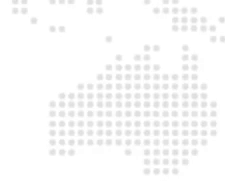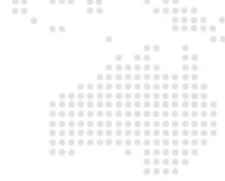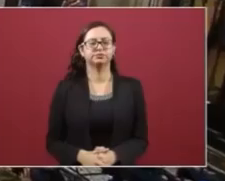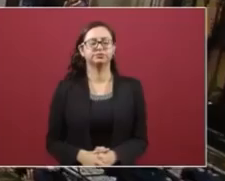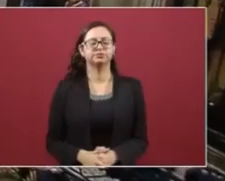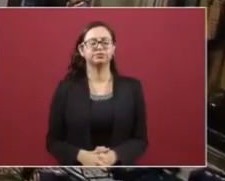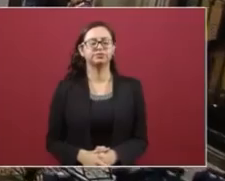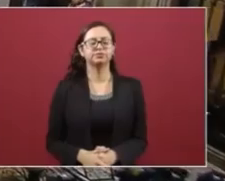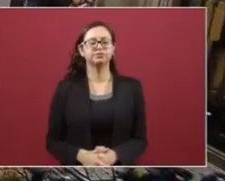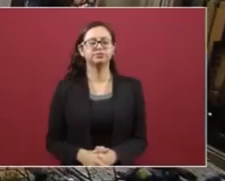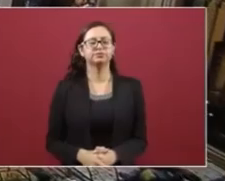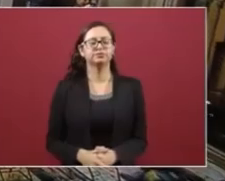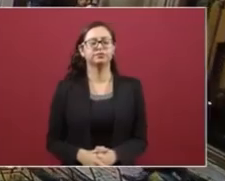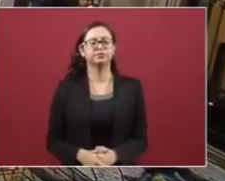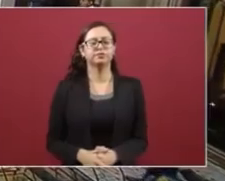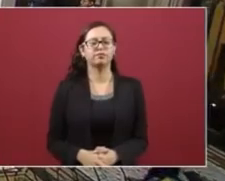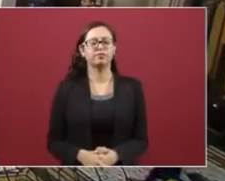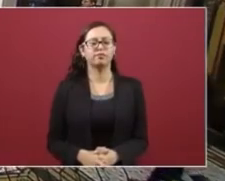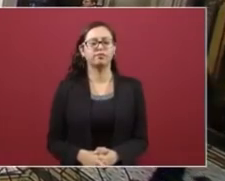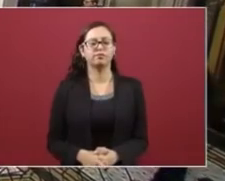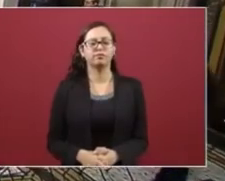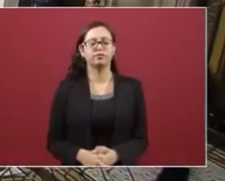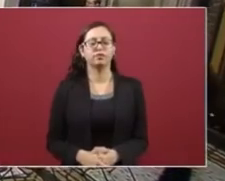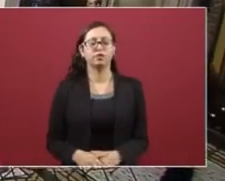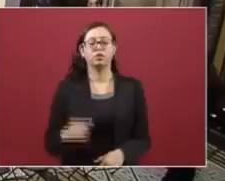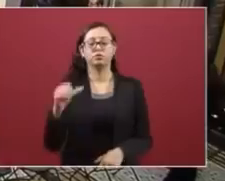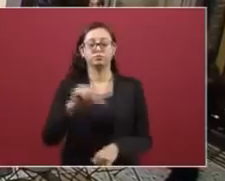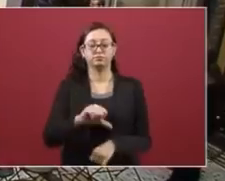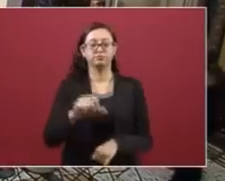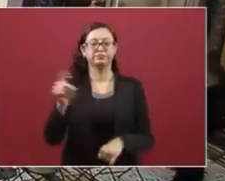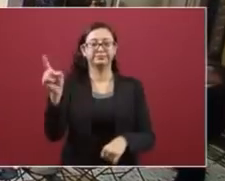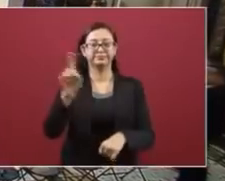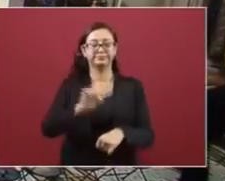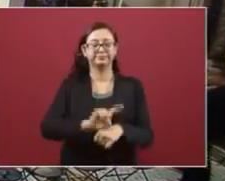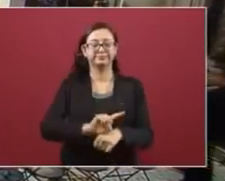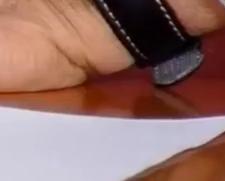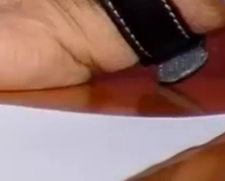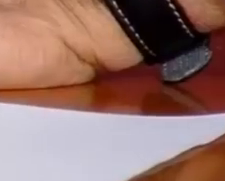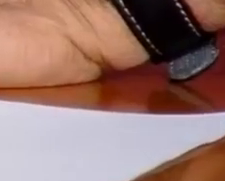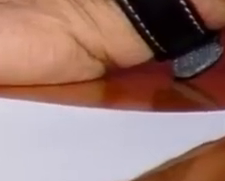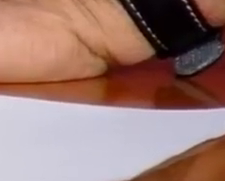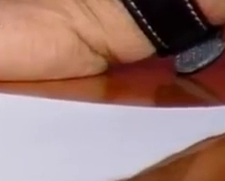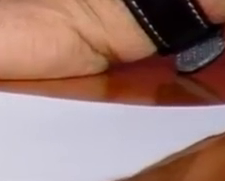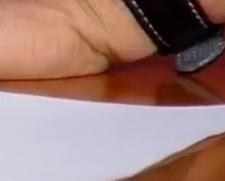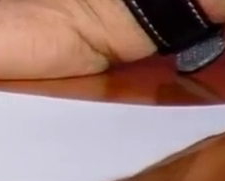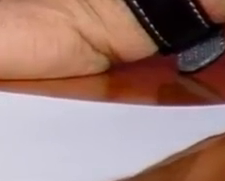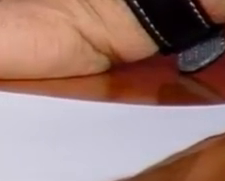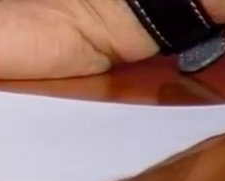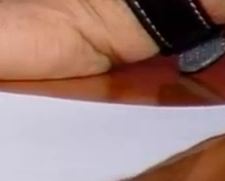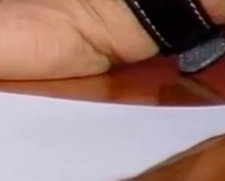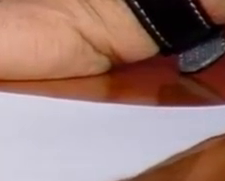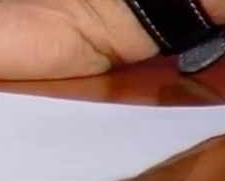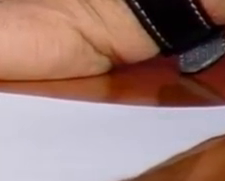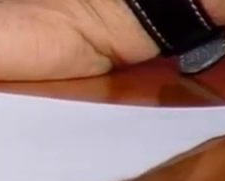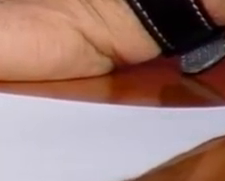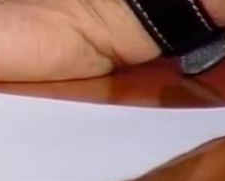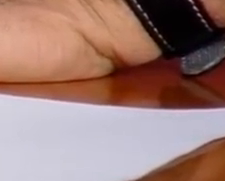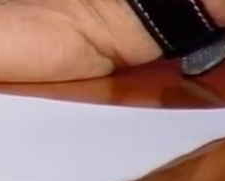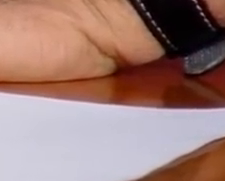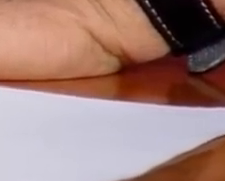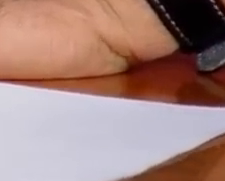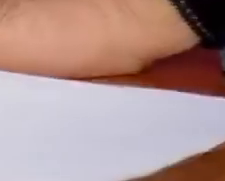el presidente andrés manuel lópez obrador dio lectura y firmó una carta compromiso en la que establece que no se va a reelegir